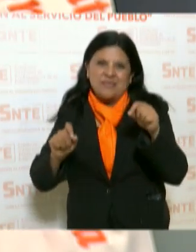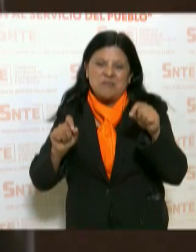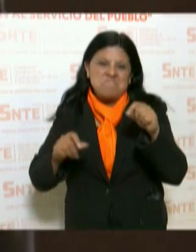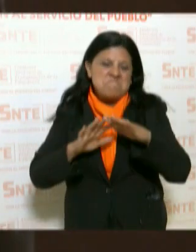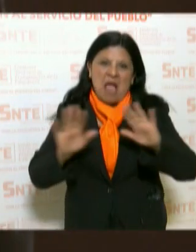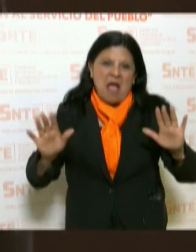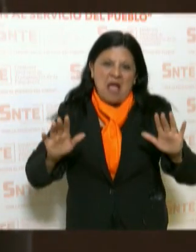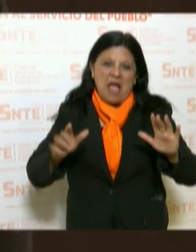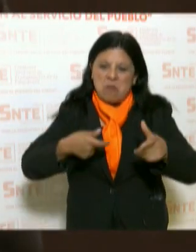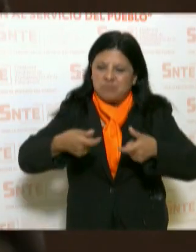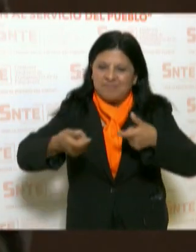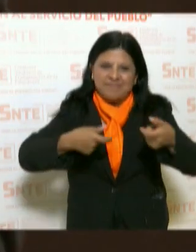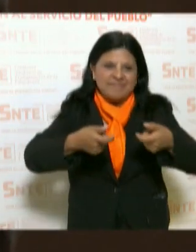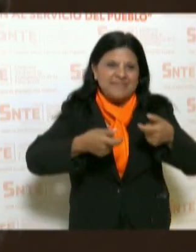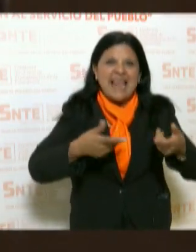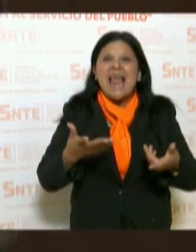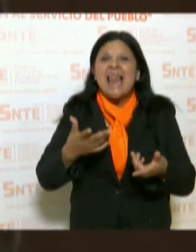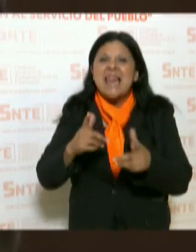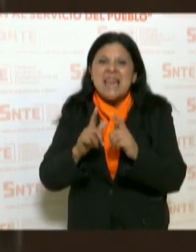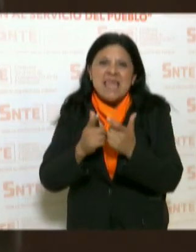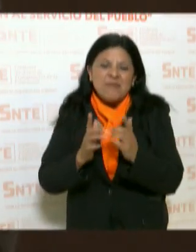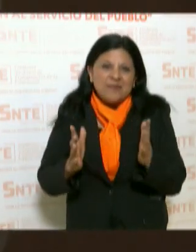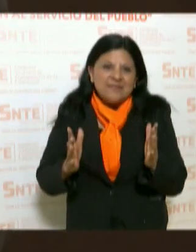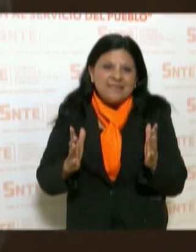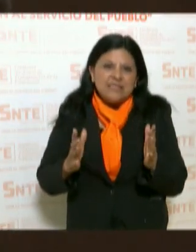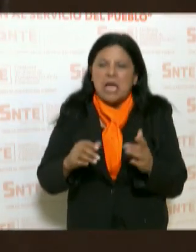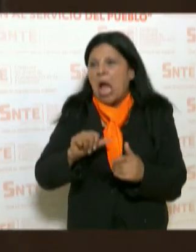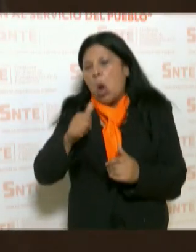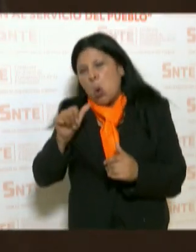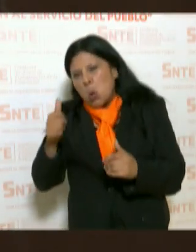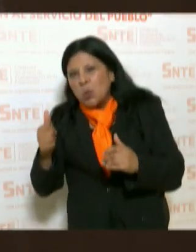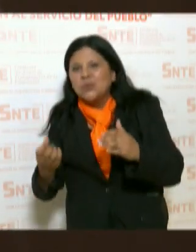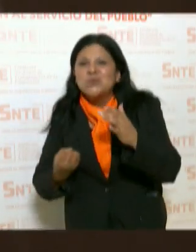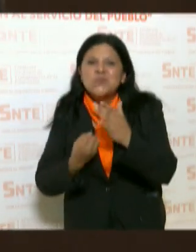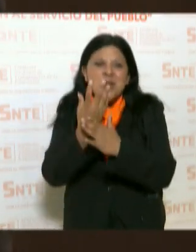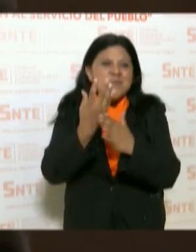país. Ya son nuevos los contenidos,